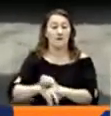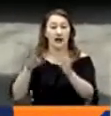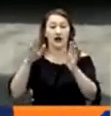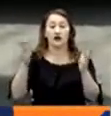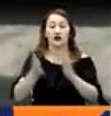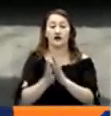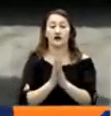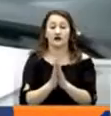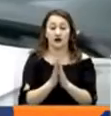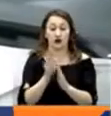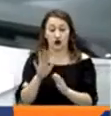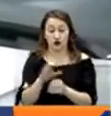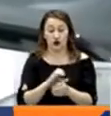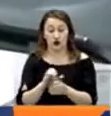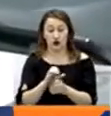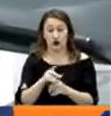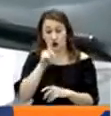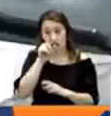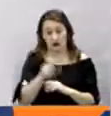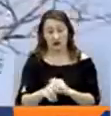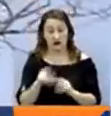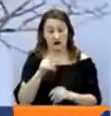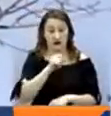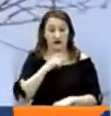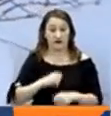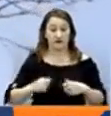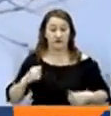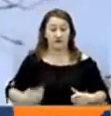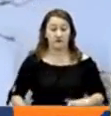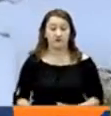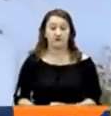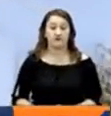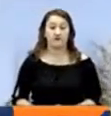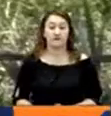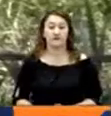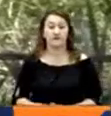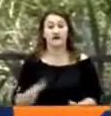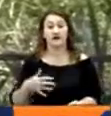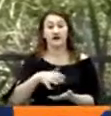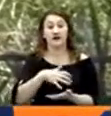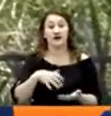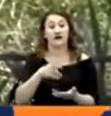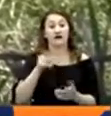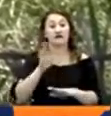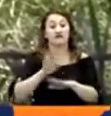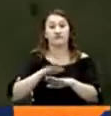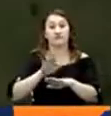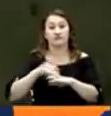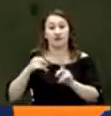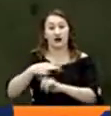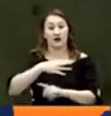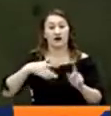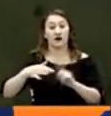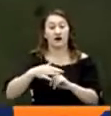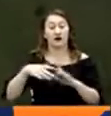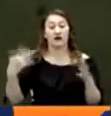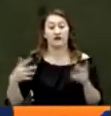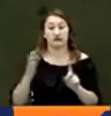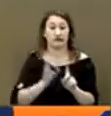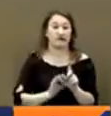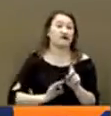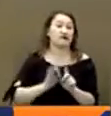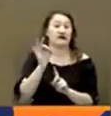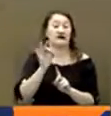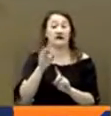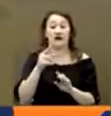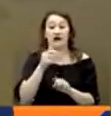de la ciudad. El hecho dejó una persona herida. En Santander declaran alerta ambiental por altas temperaturas y escasez de